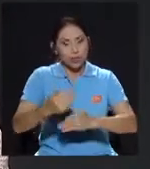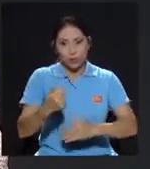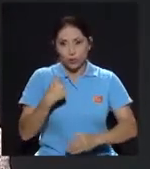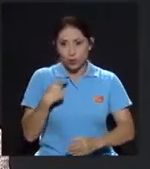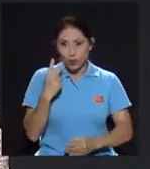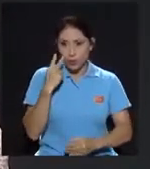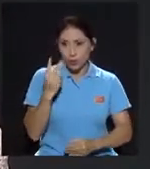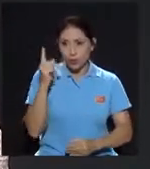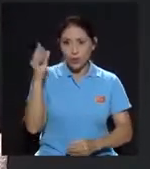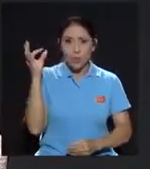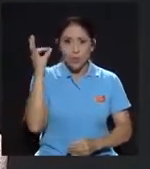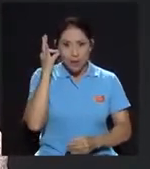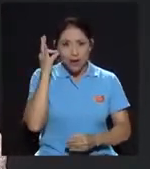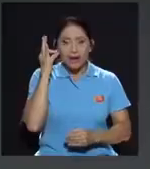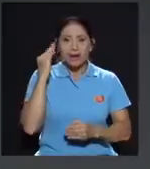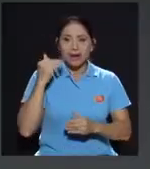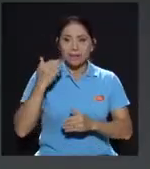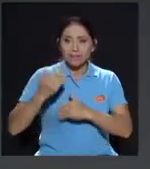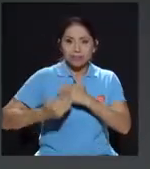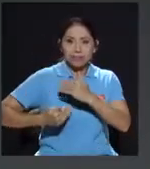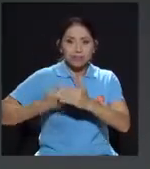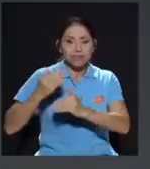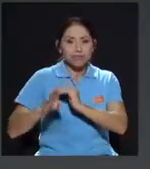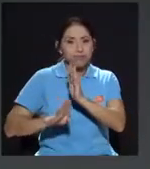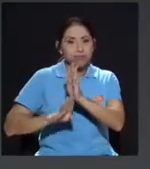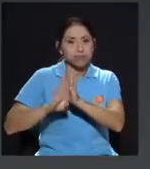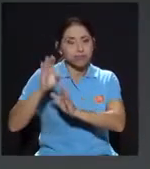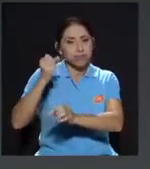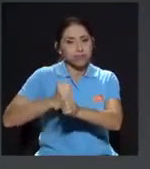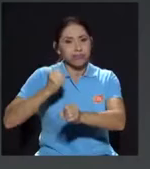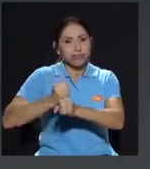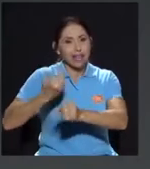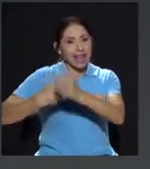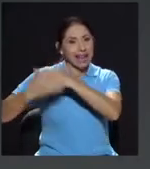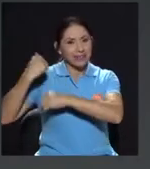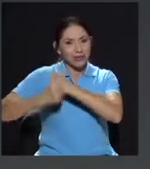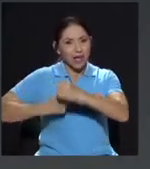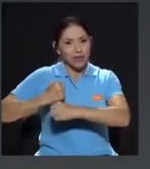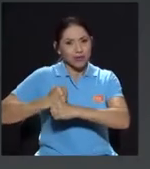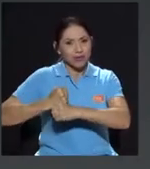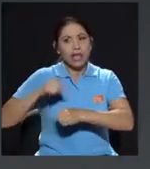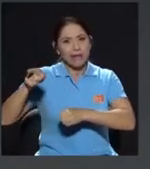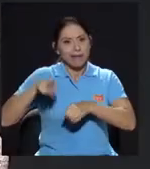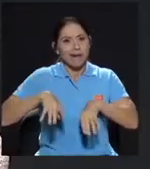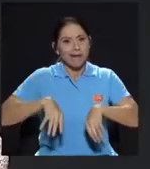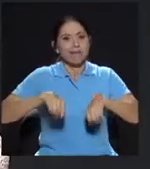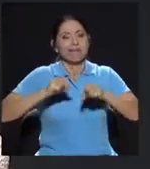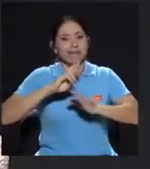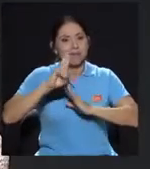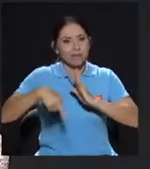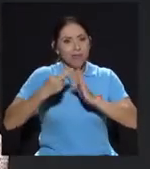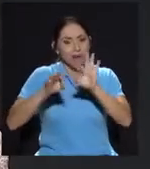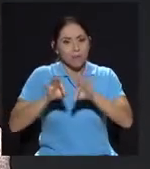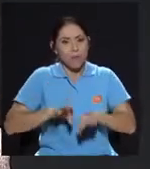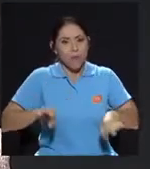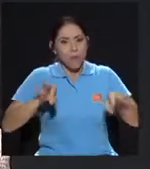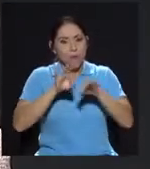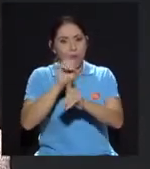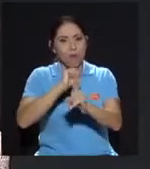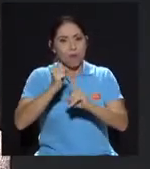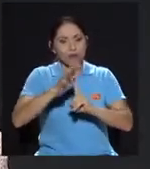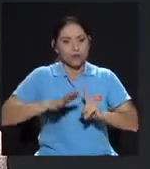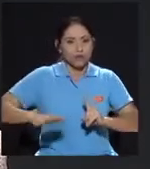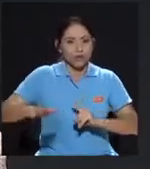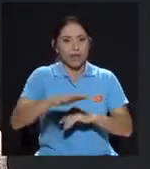una mujer desenvolverse y en aquellos años un rol tan importante dentro de dentro de la sociedad